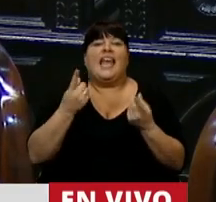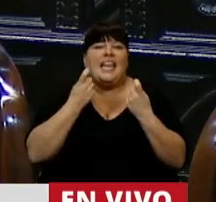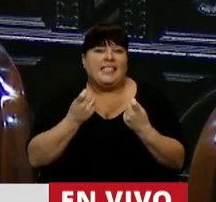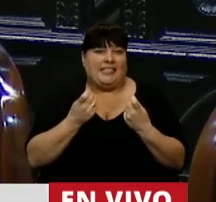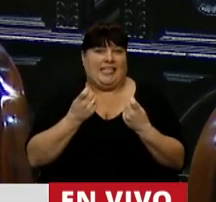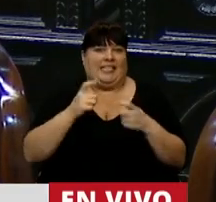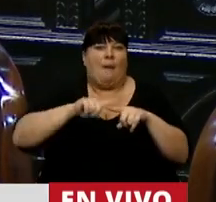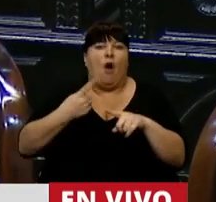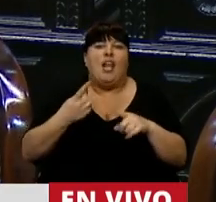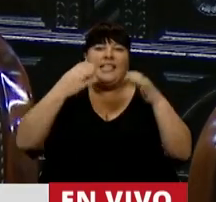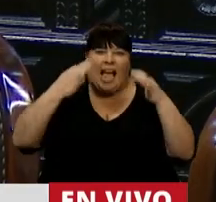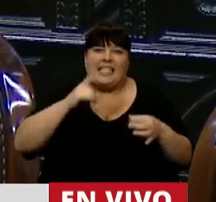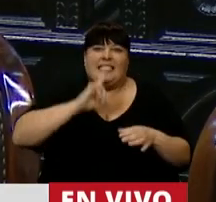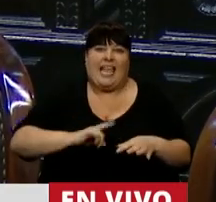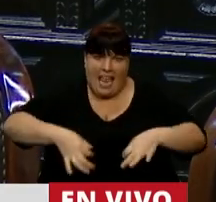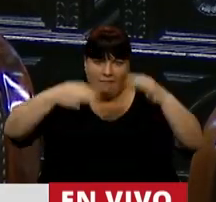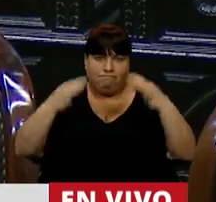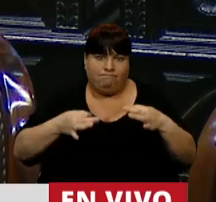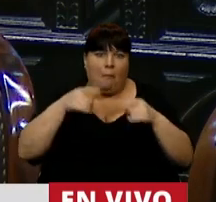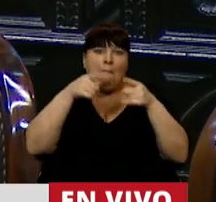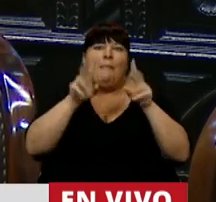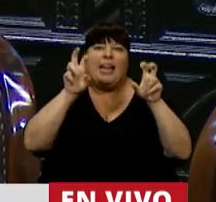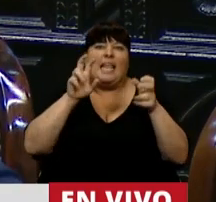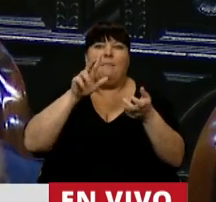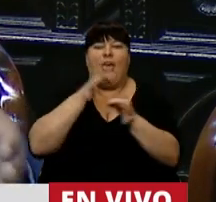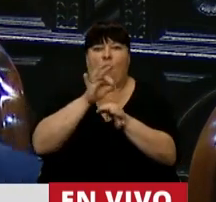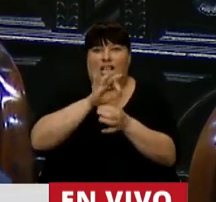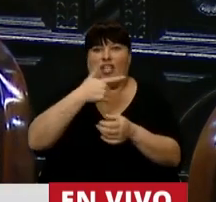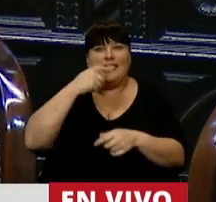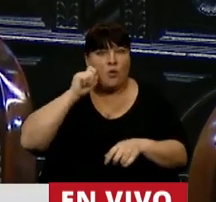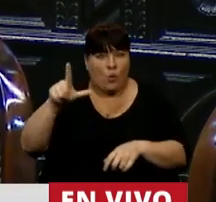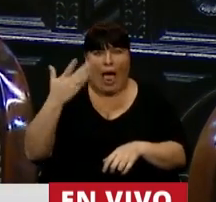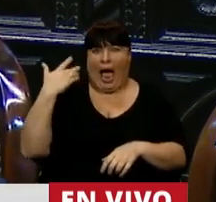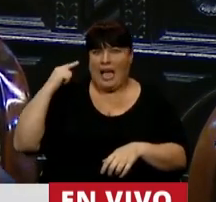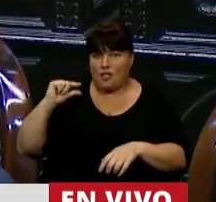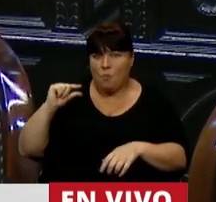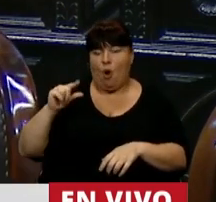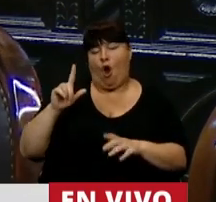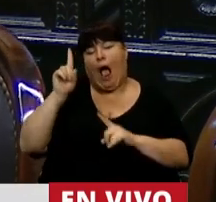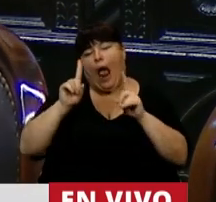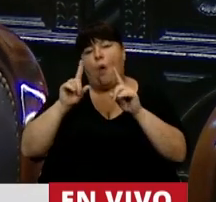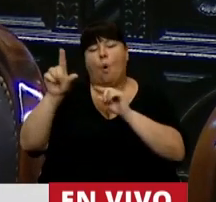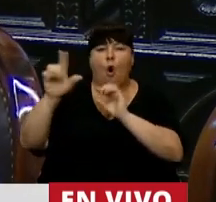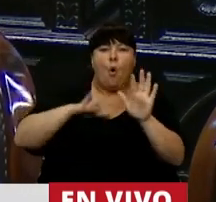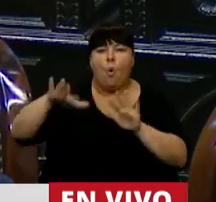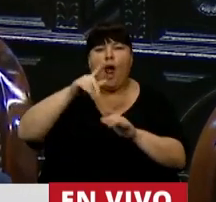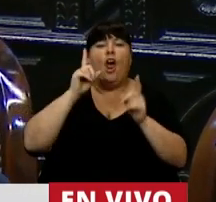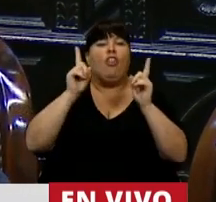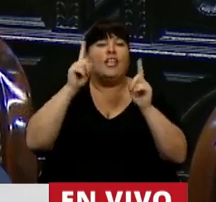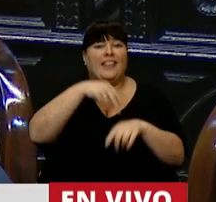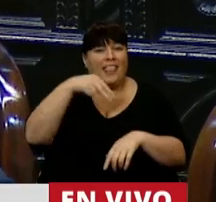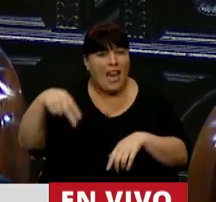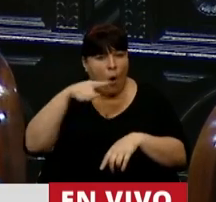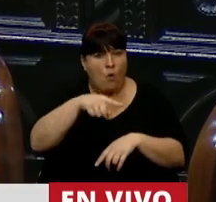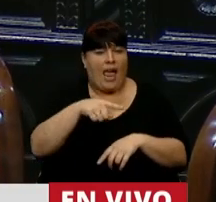requiere una política seria y una política concreta en ese sentido. De hecho, hasta hace un par de días, y salvando las distancias, los docentes